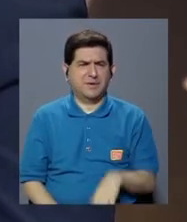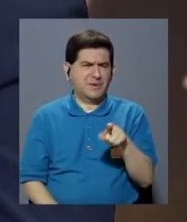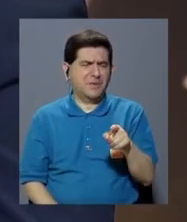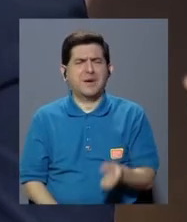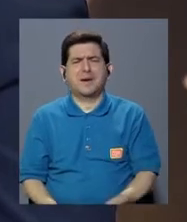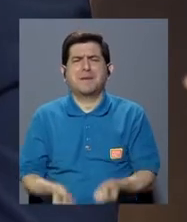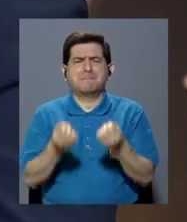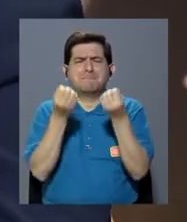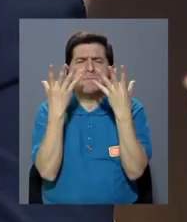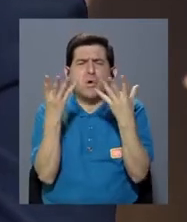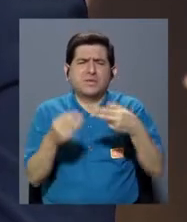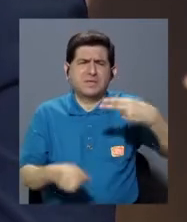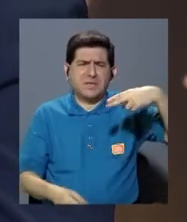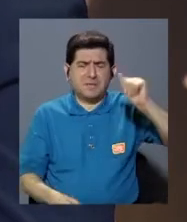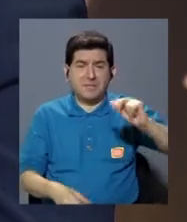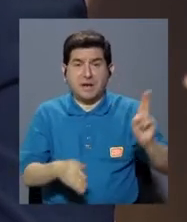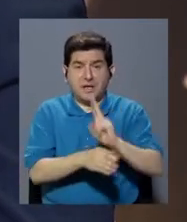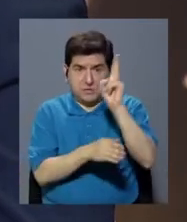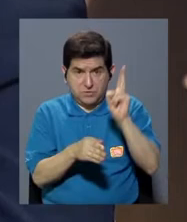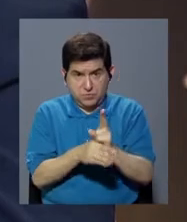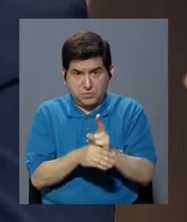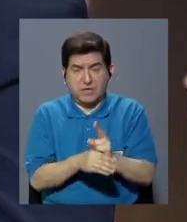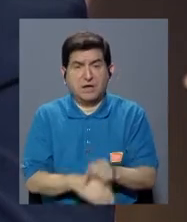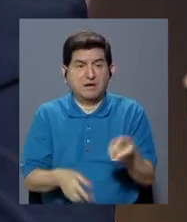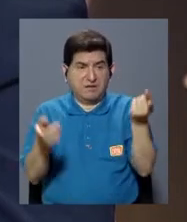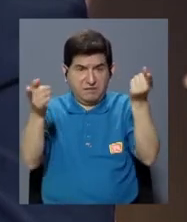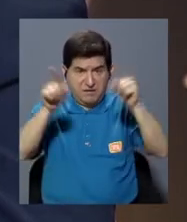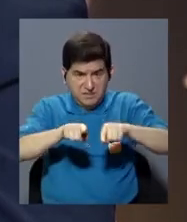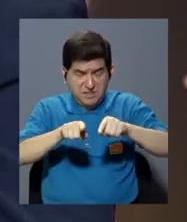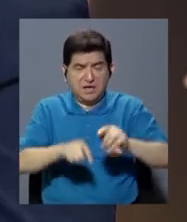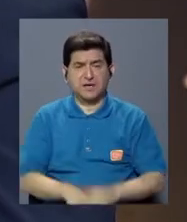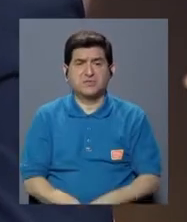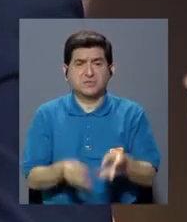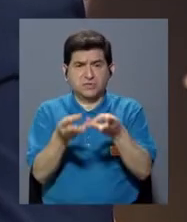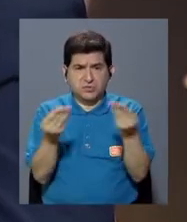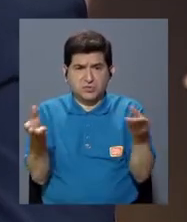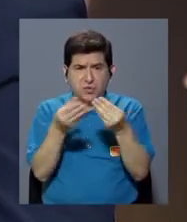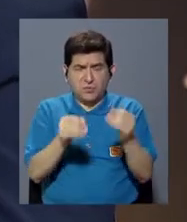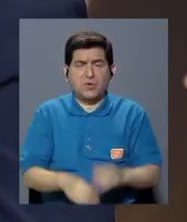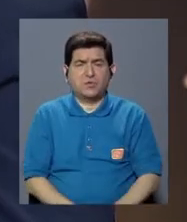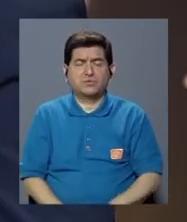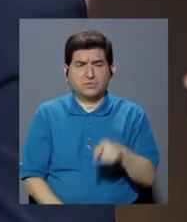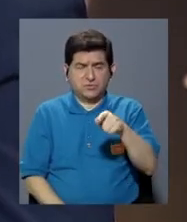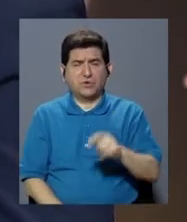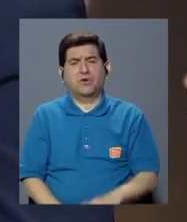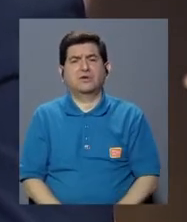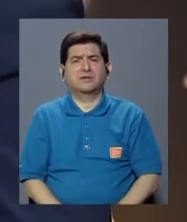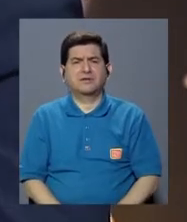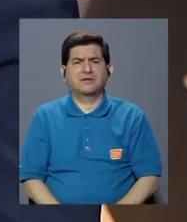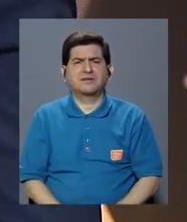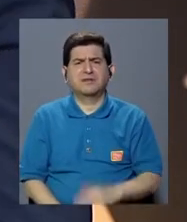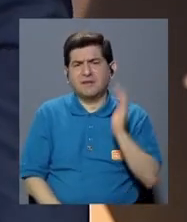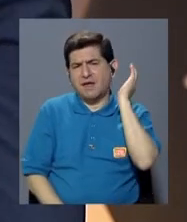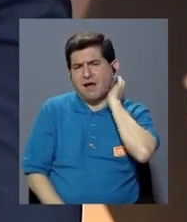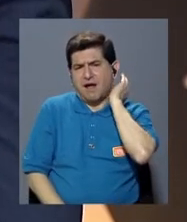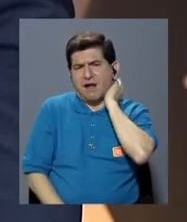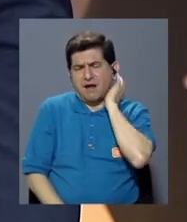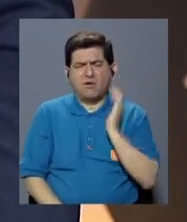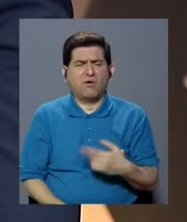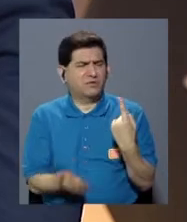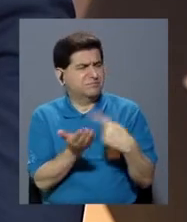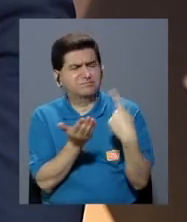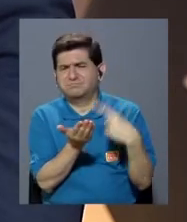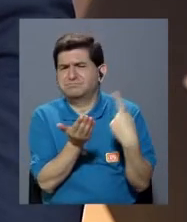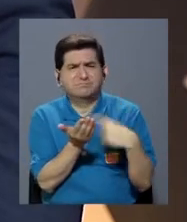gran cantidad de hectáreas para utilizar efectivamente y la producción del alcohol, realmente hay un